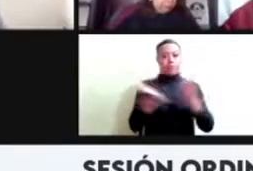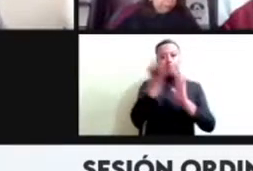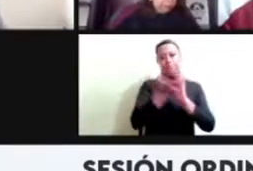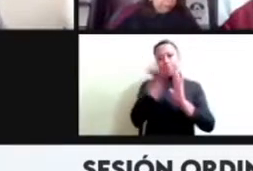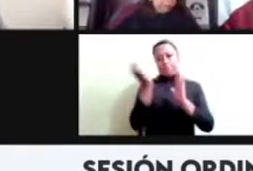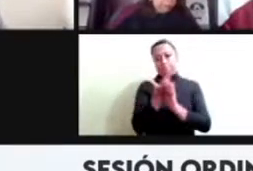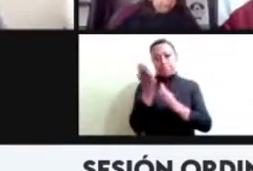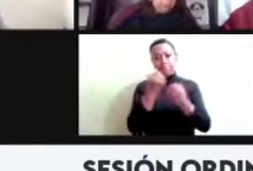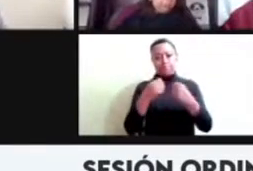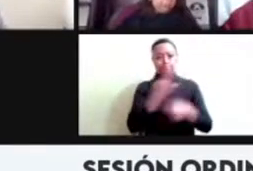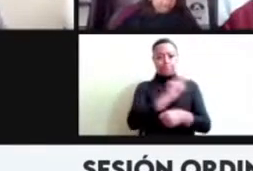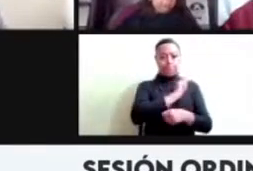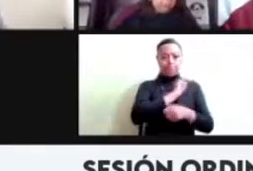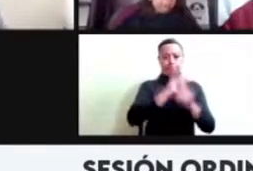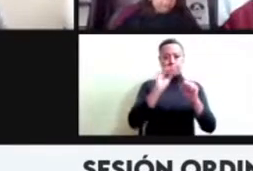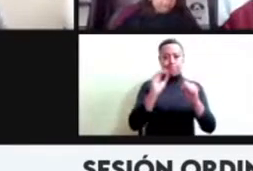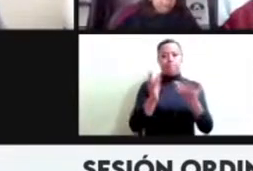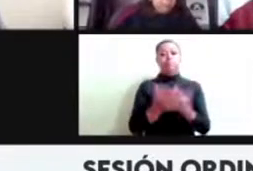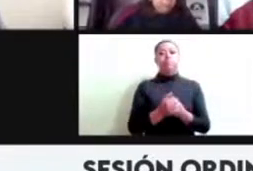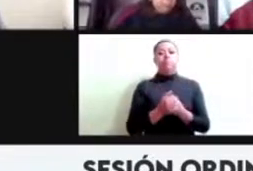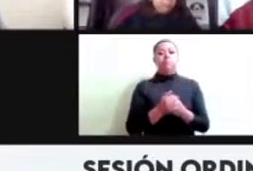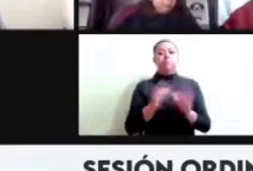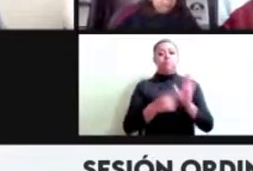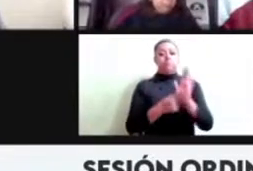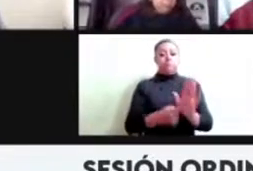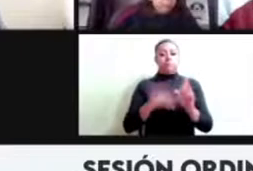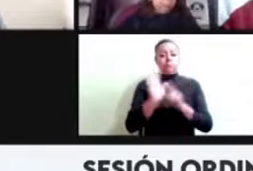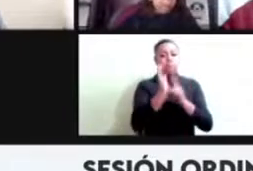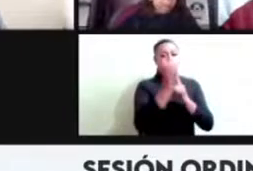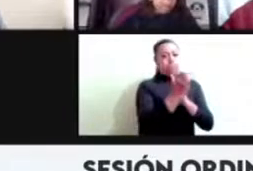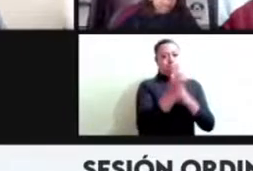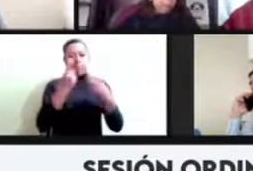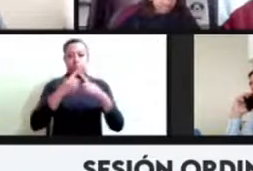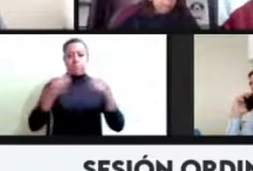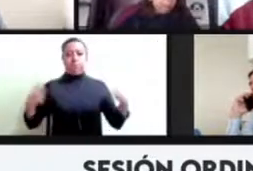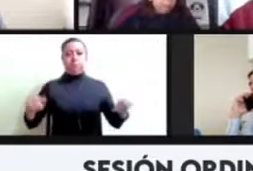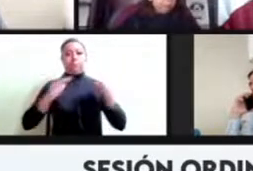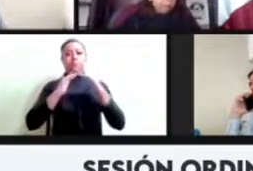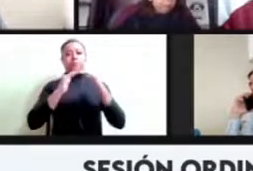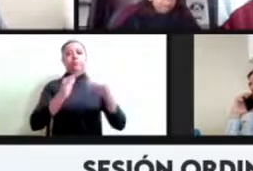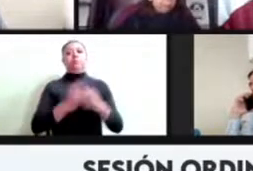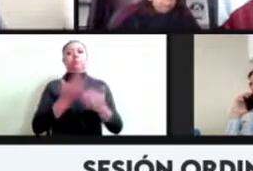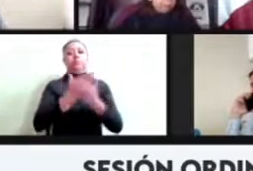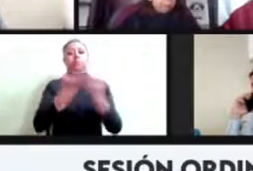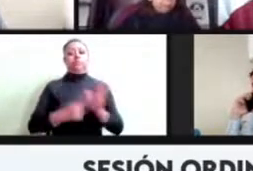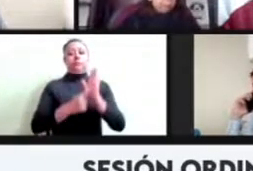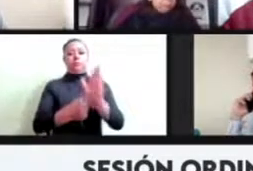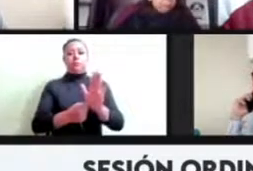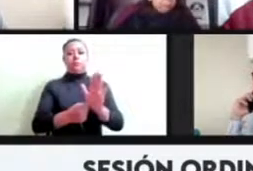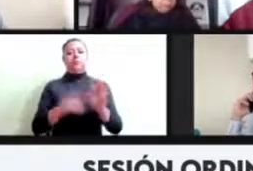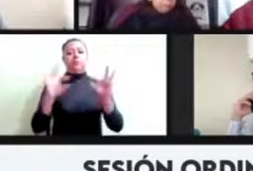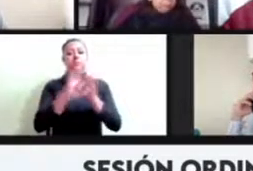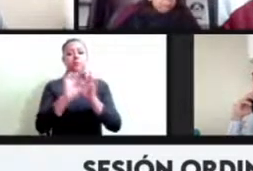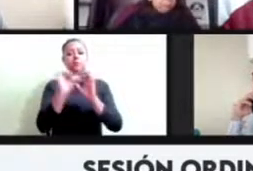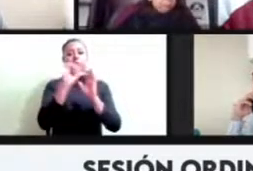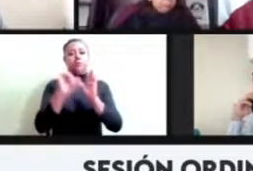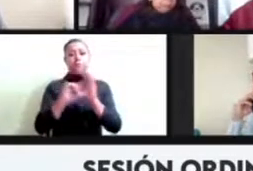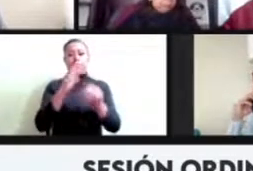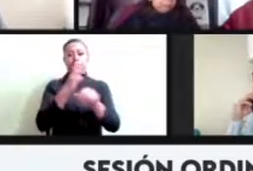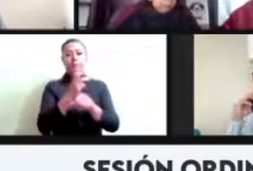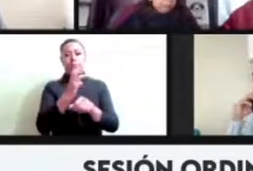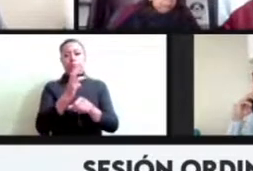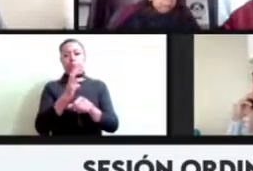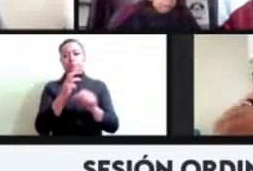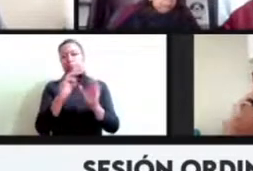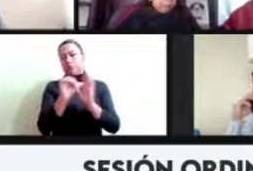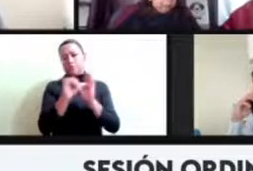Infraestructura, Desarrollo e Infraestructura Urbana y Vivienda, para fundamentar el dictamen de conformidad con lo dispuesto por la fracción tercera del artículo 129 del